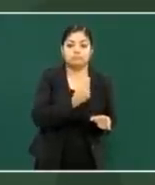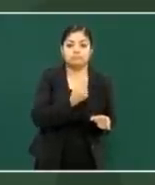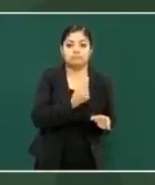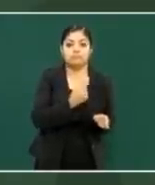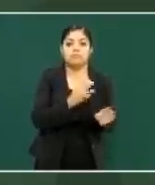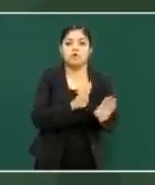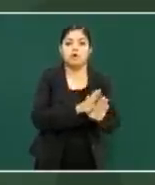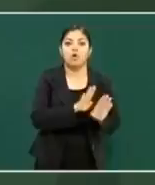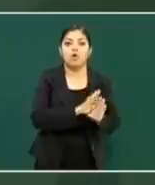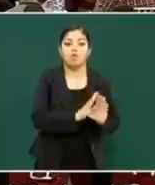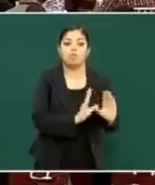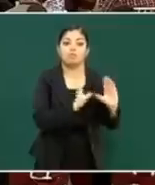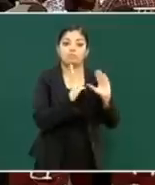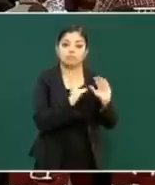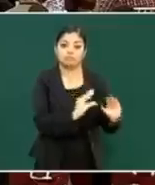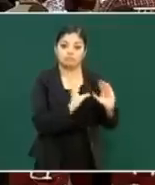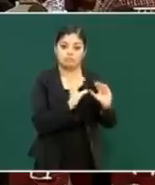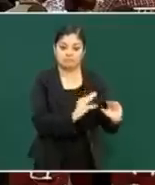de formación